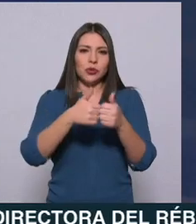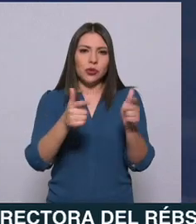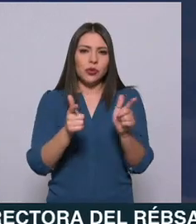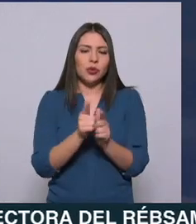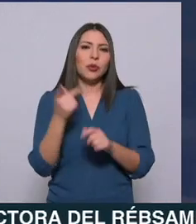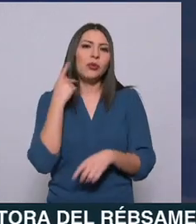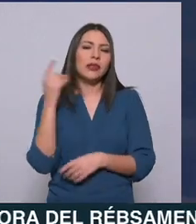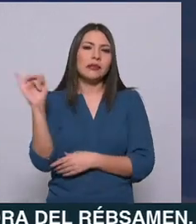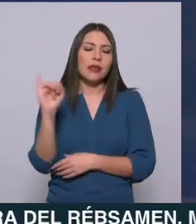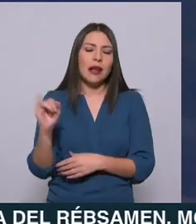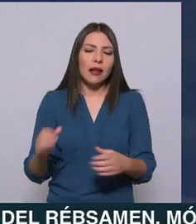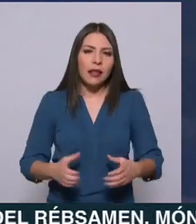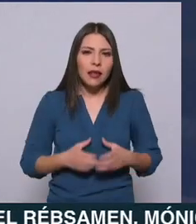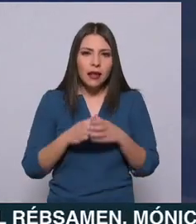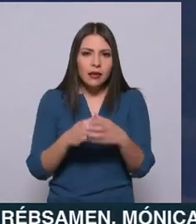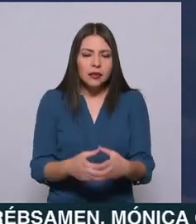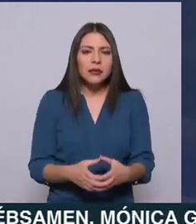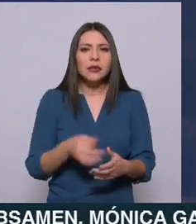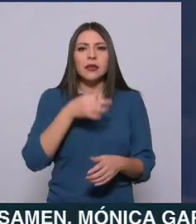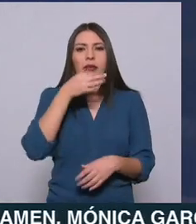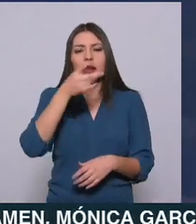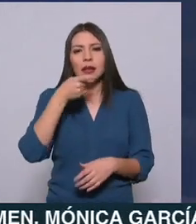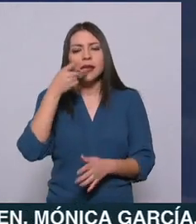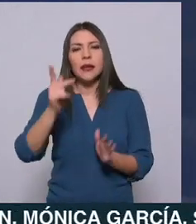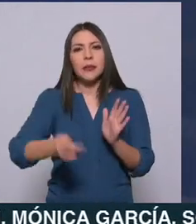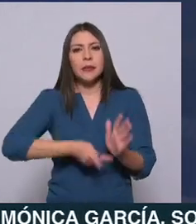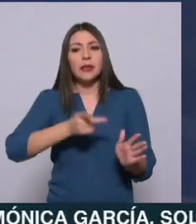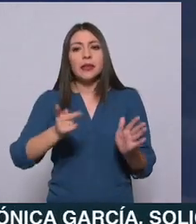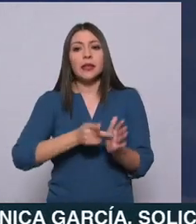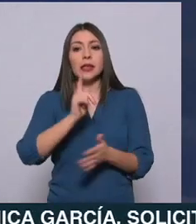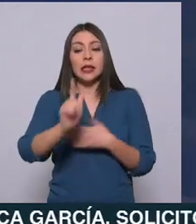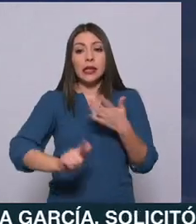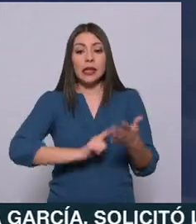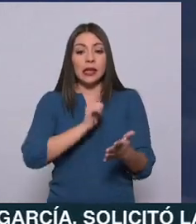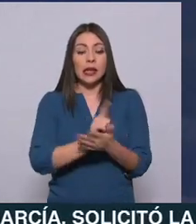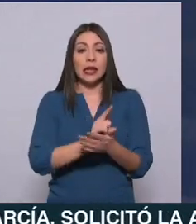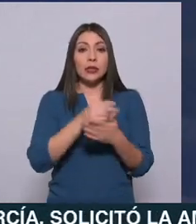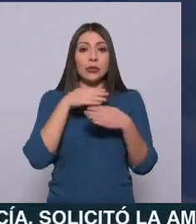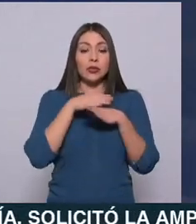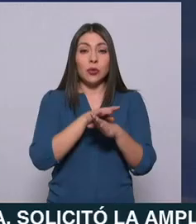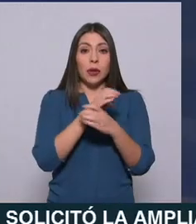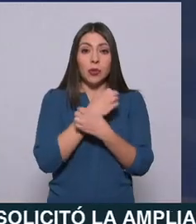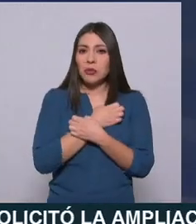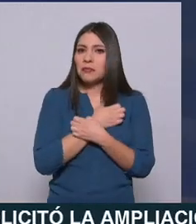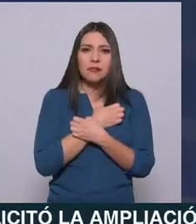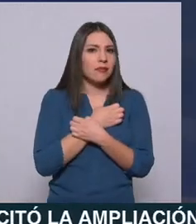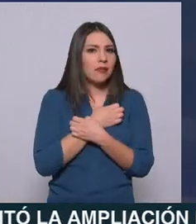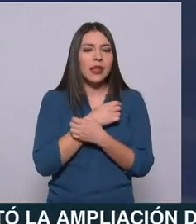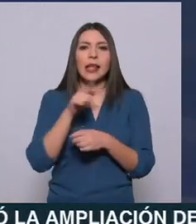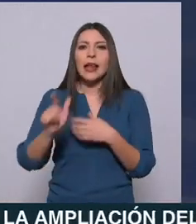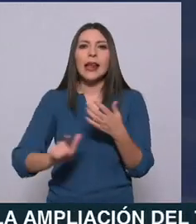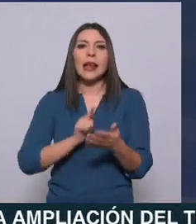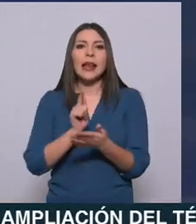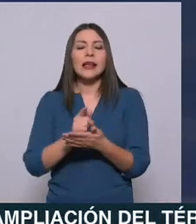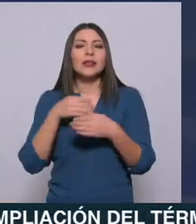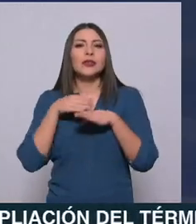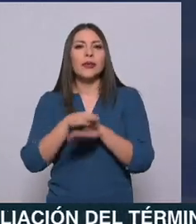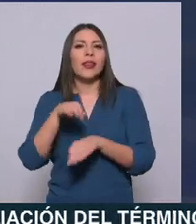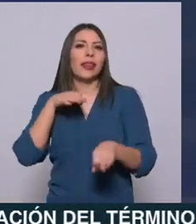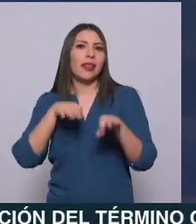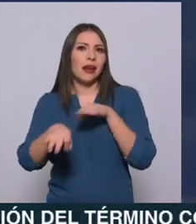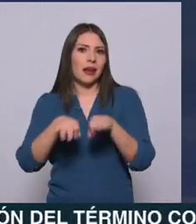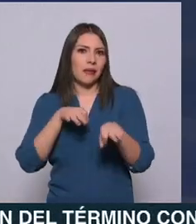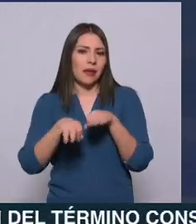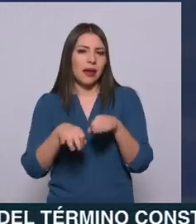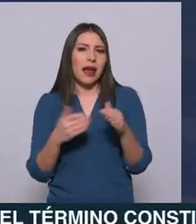los maestros que no era una reforma educativa, era una reforma laboral. Y lo que queremos justamente es lo que tú comentas,